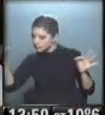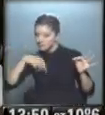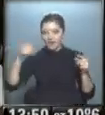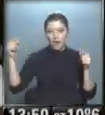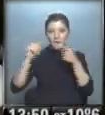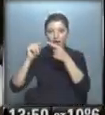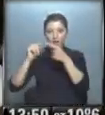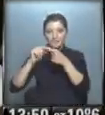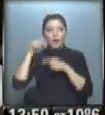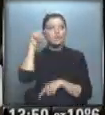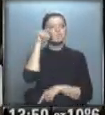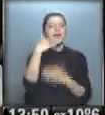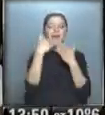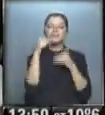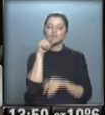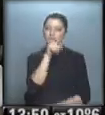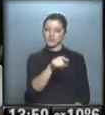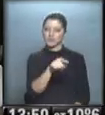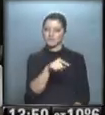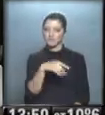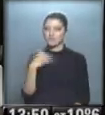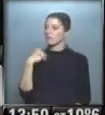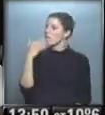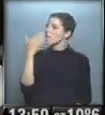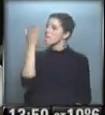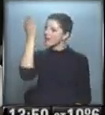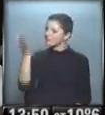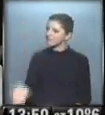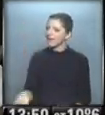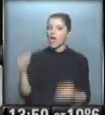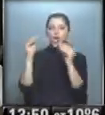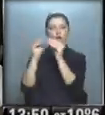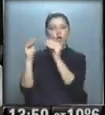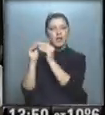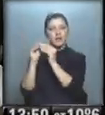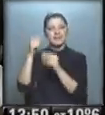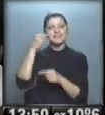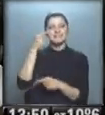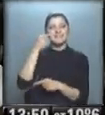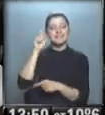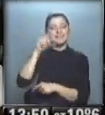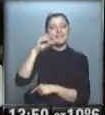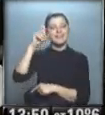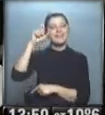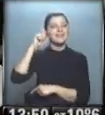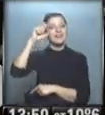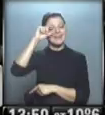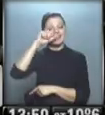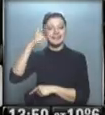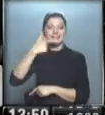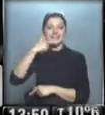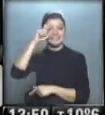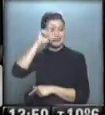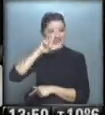saben no que existem lo veo a mi amigo el colega acá intendente de gessel está con una banderita